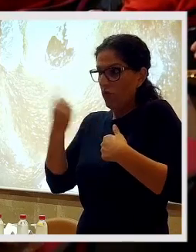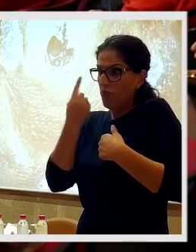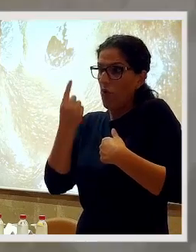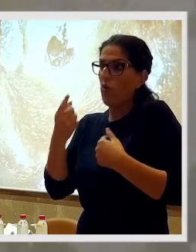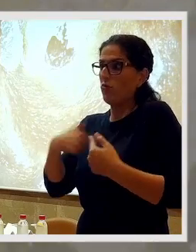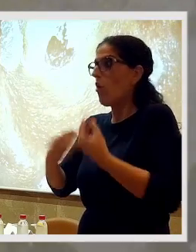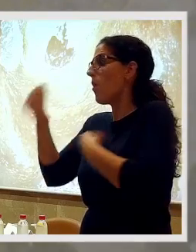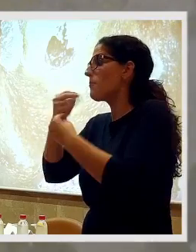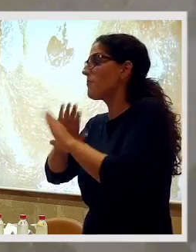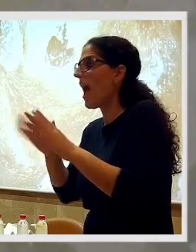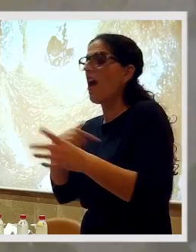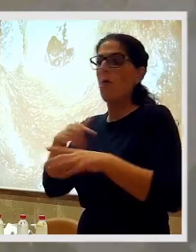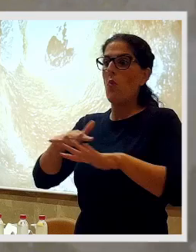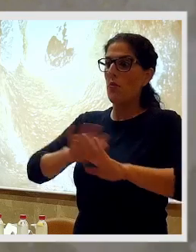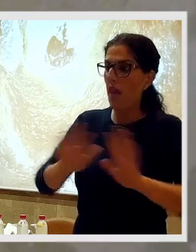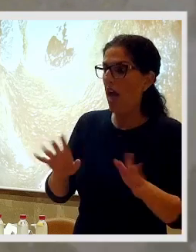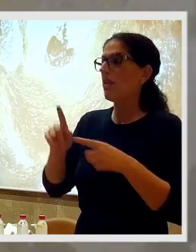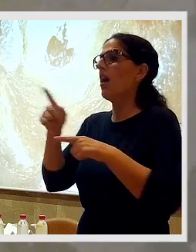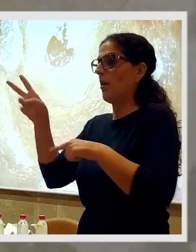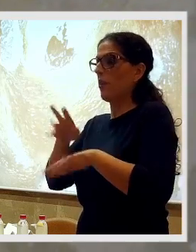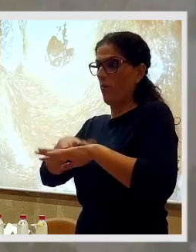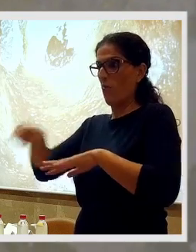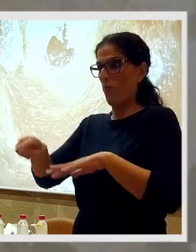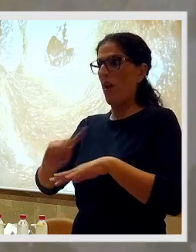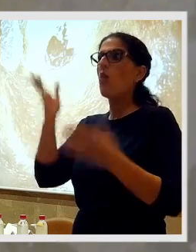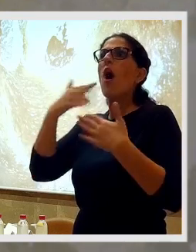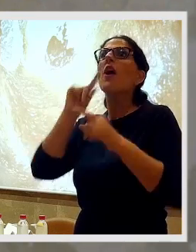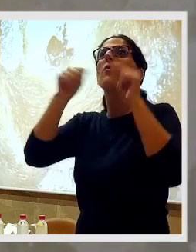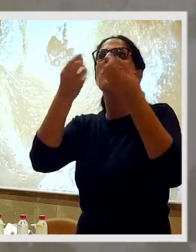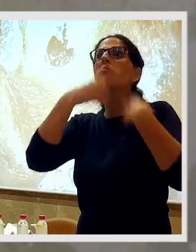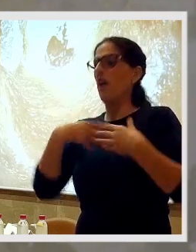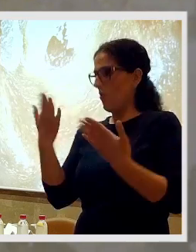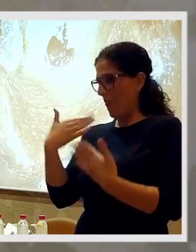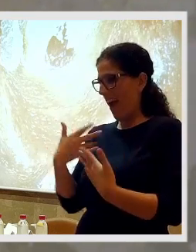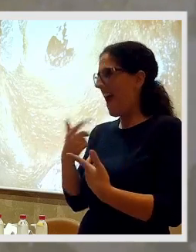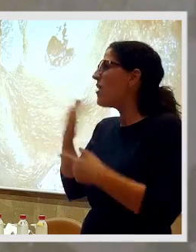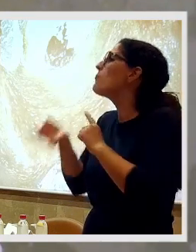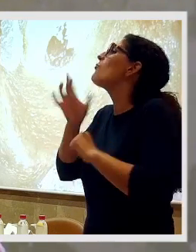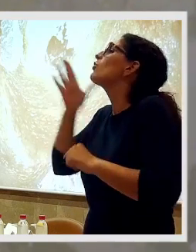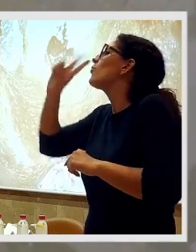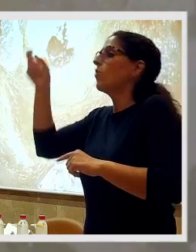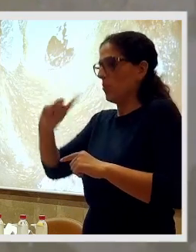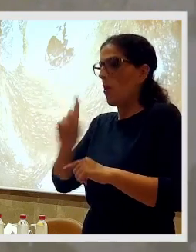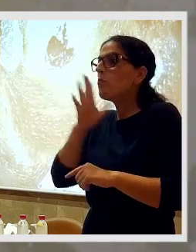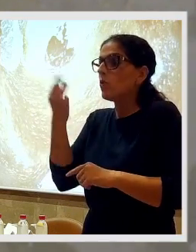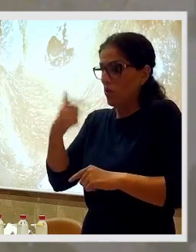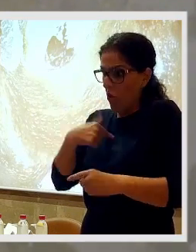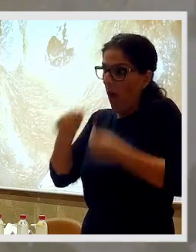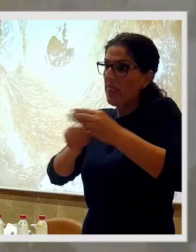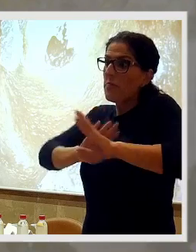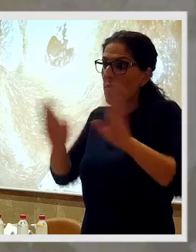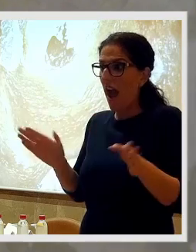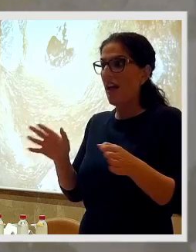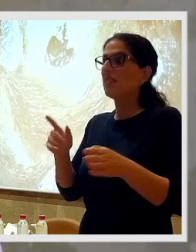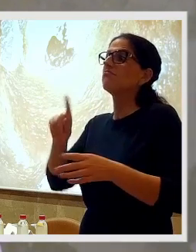cura. La arteriosclerosis es un fenómeno progresivo que se da en los individuos cuando en ellos se van sumando lo que